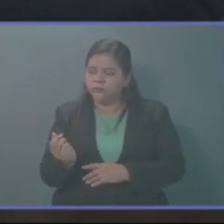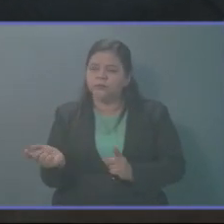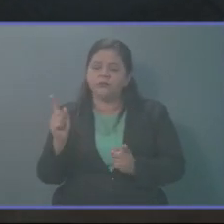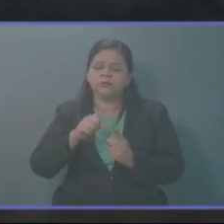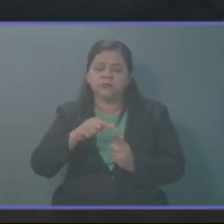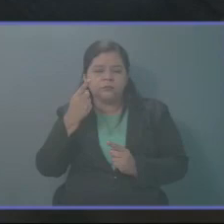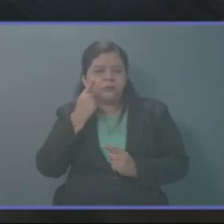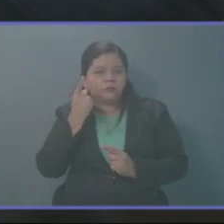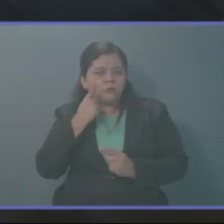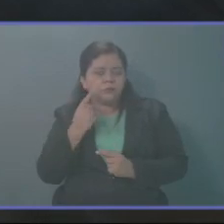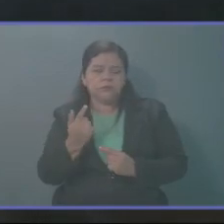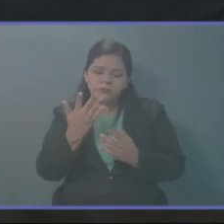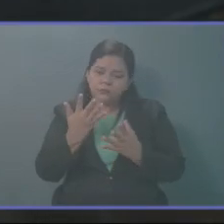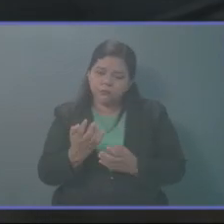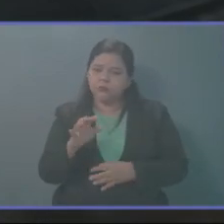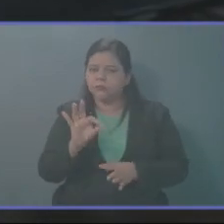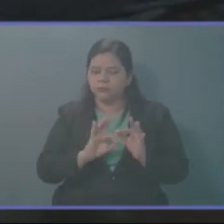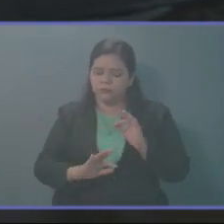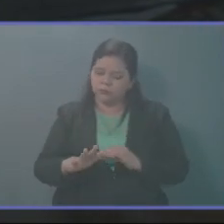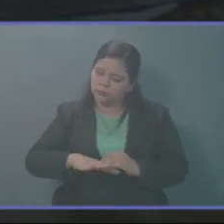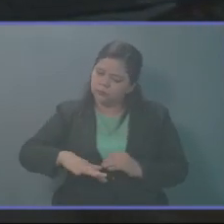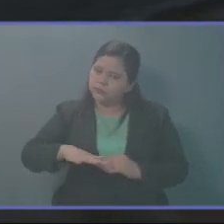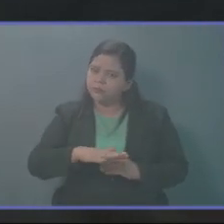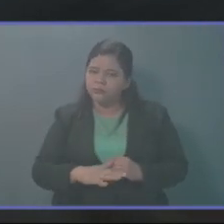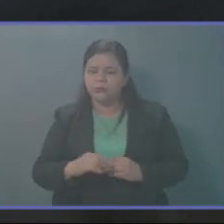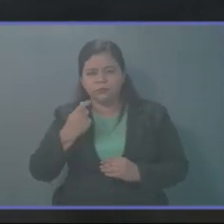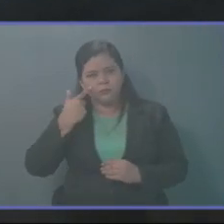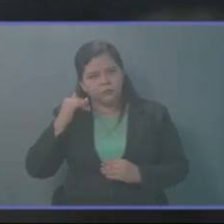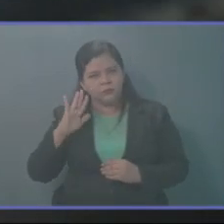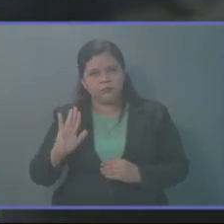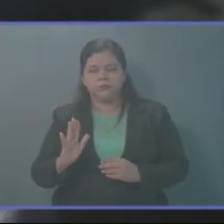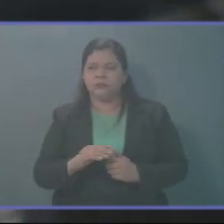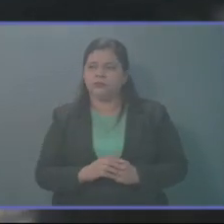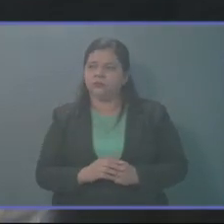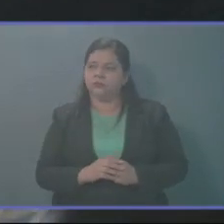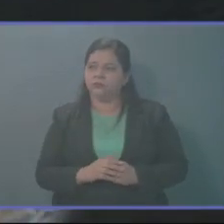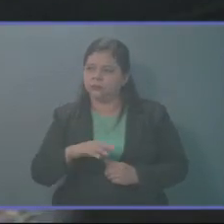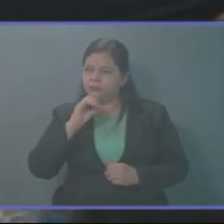se requieren determinadas áreas? Puede ser de que estamos hablando de que,